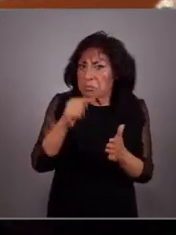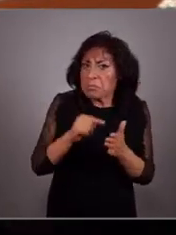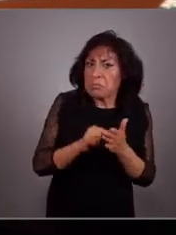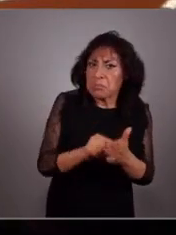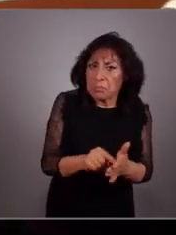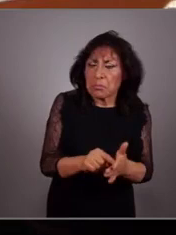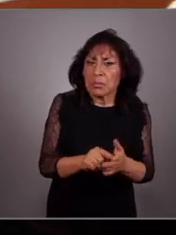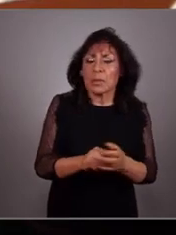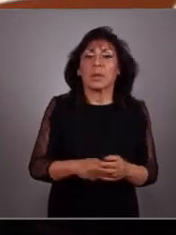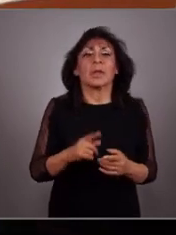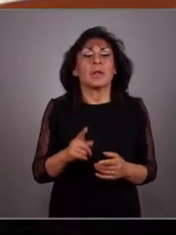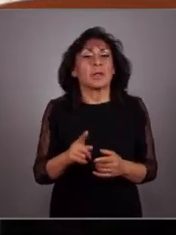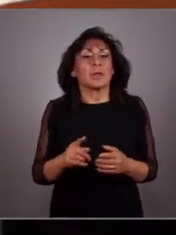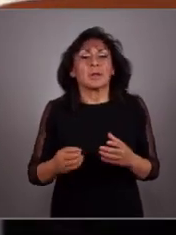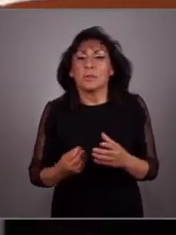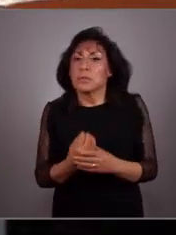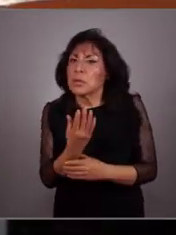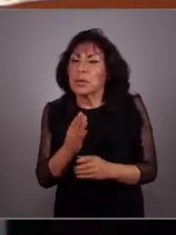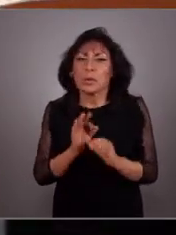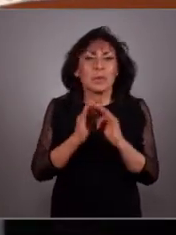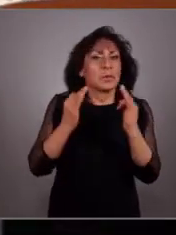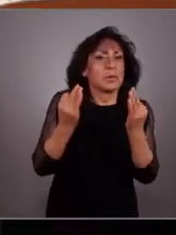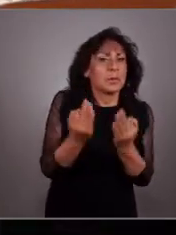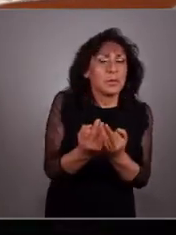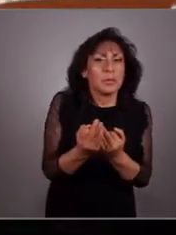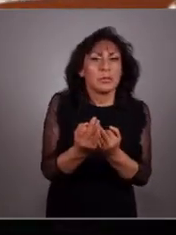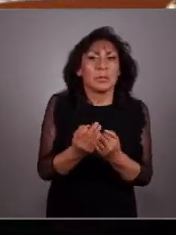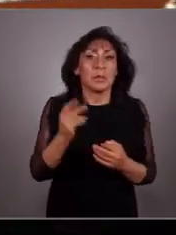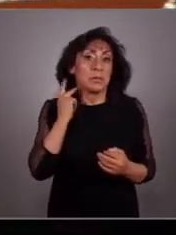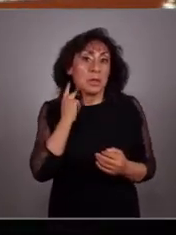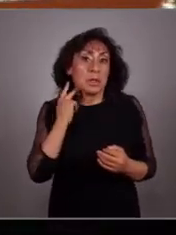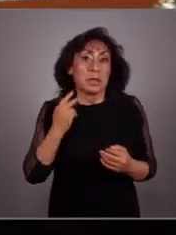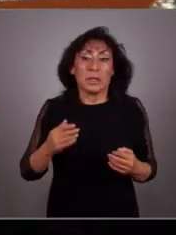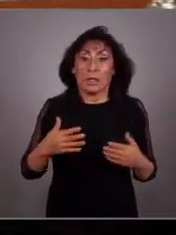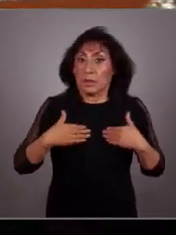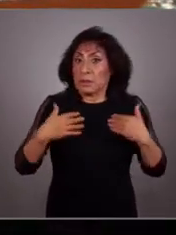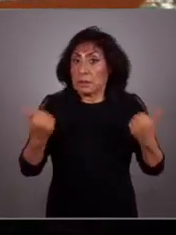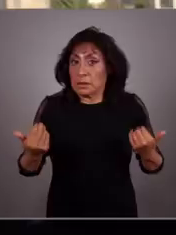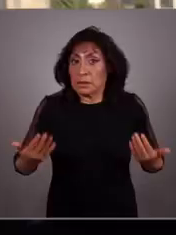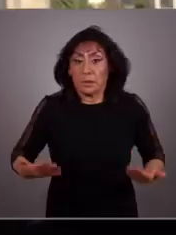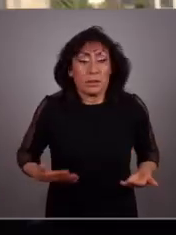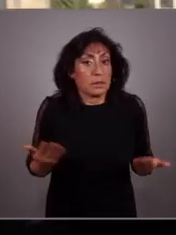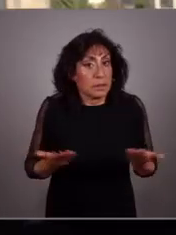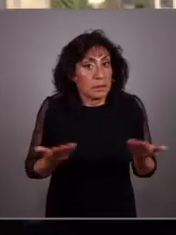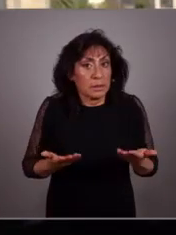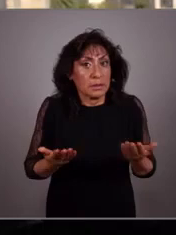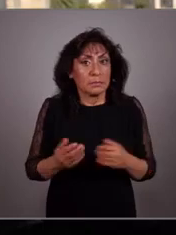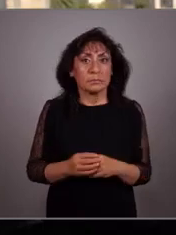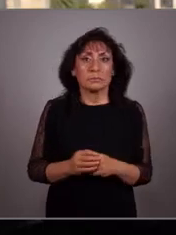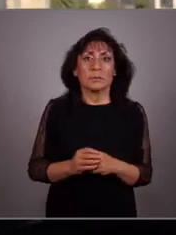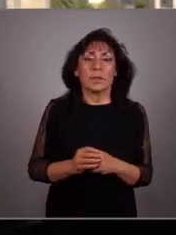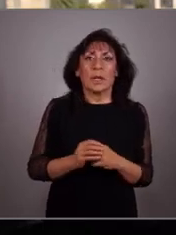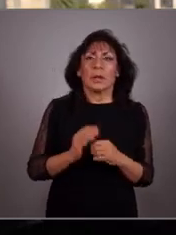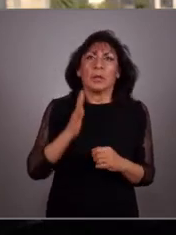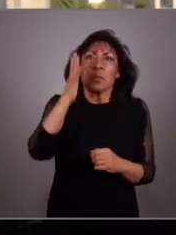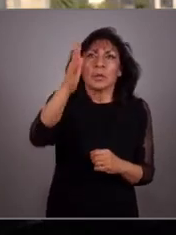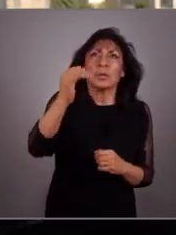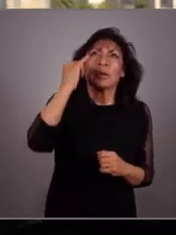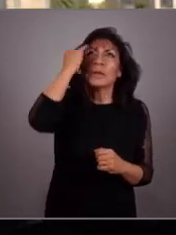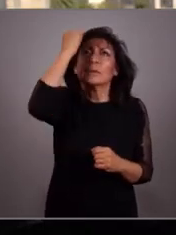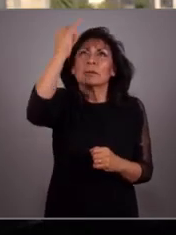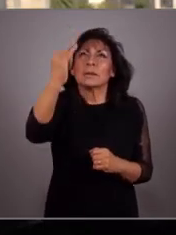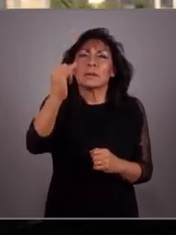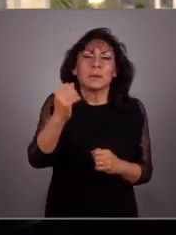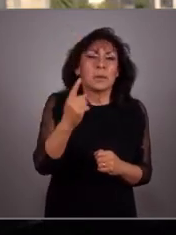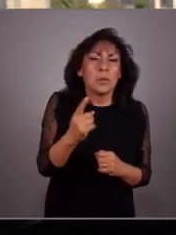generaciones. Es diseñar, sobre todo, nuevas formas de entender y hacer la política. El futuro que imaginamos es